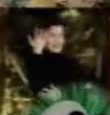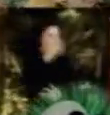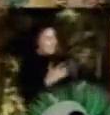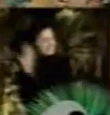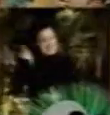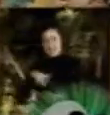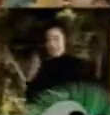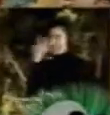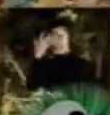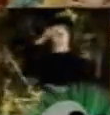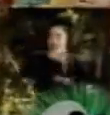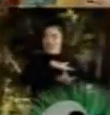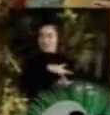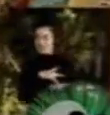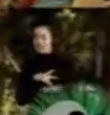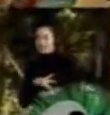llegado el